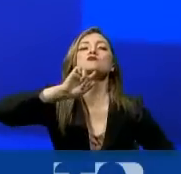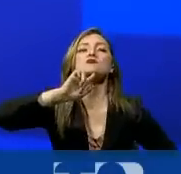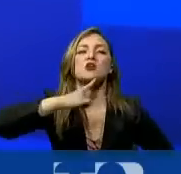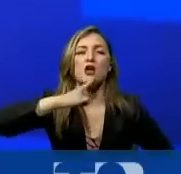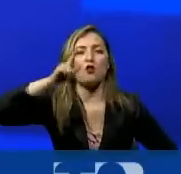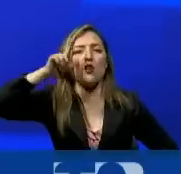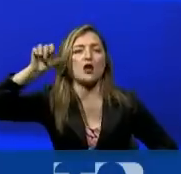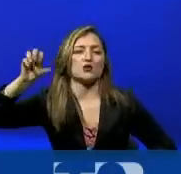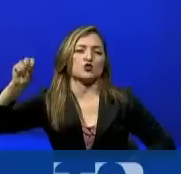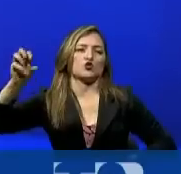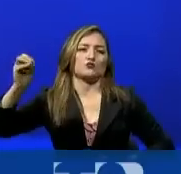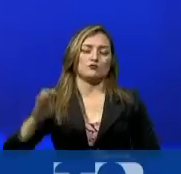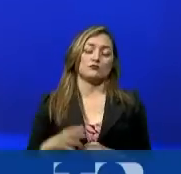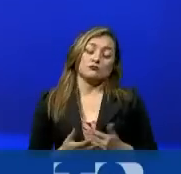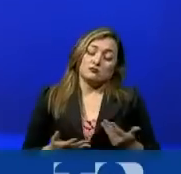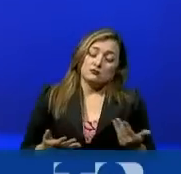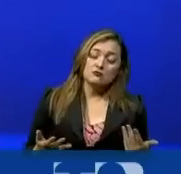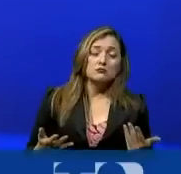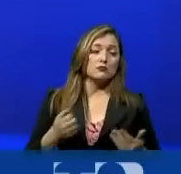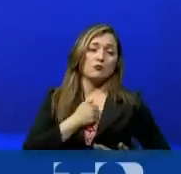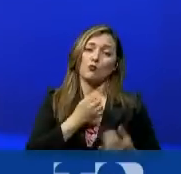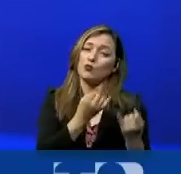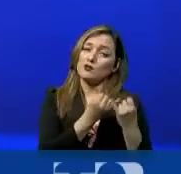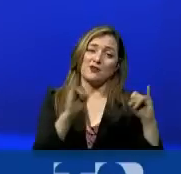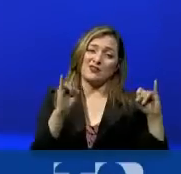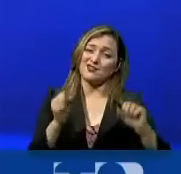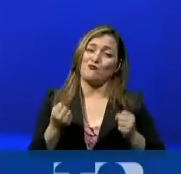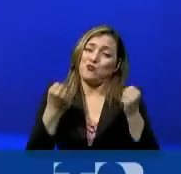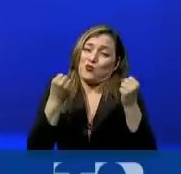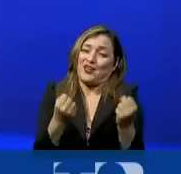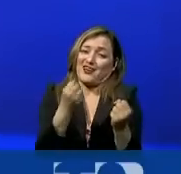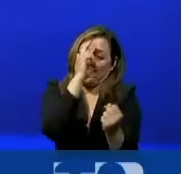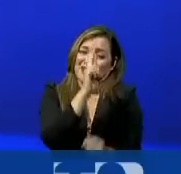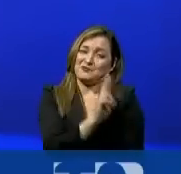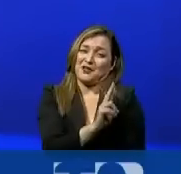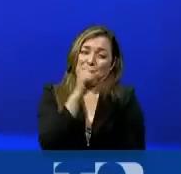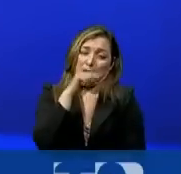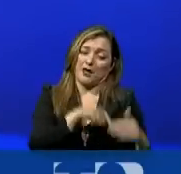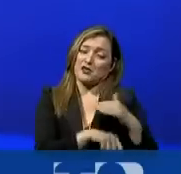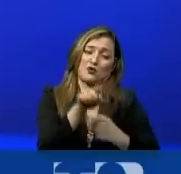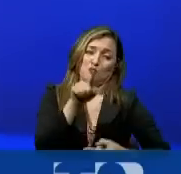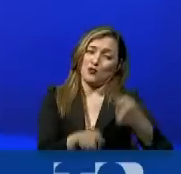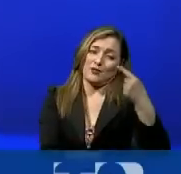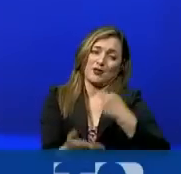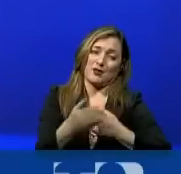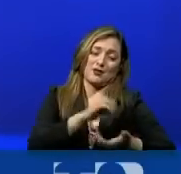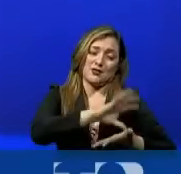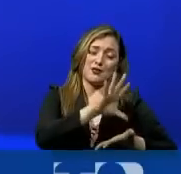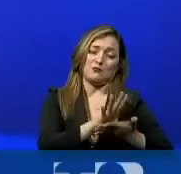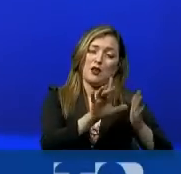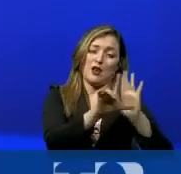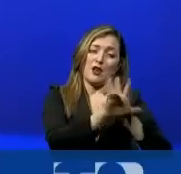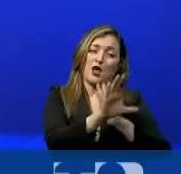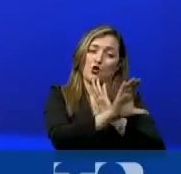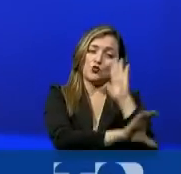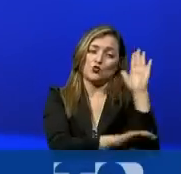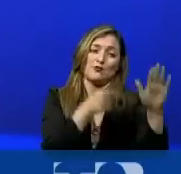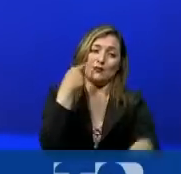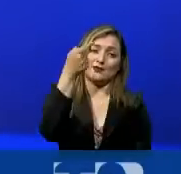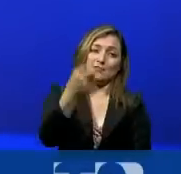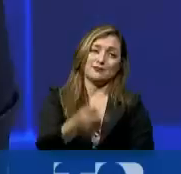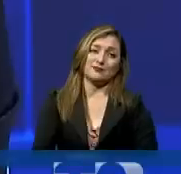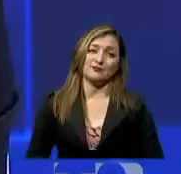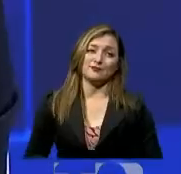pero obviamente dentro de la división de poderes que tiene que ser respetada imperativamente porque el marco constitucional así lo